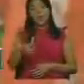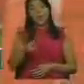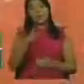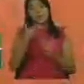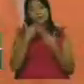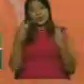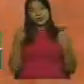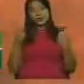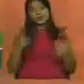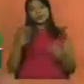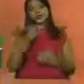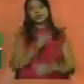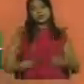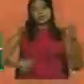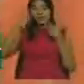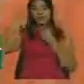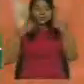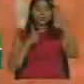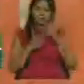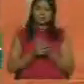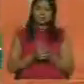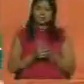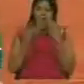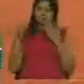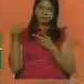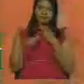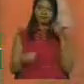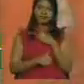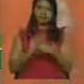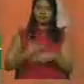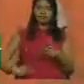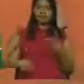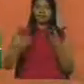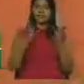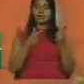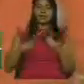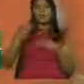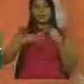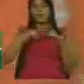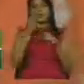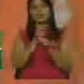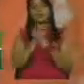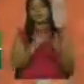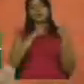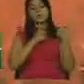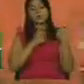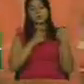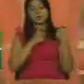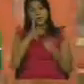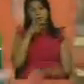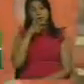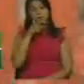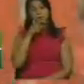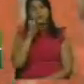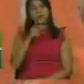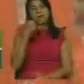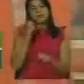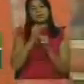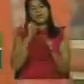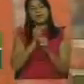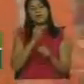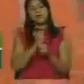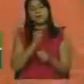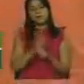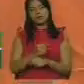a nuestro comandante presidente. Le voy a dar la palabra a nuestro vicepresidente del área económica productiva, quien es el encargado de supervisar también todo este trabajo que